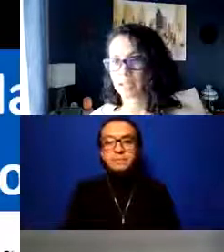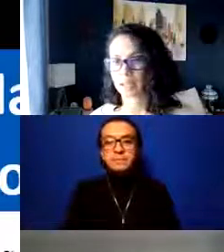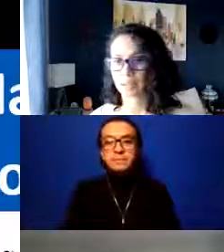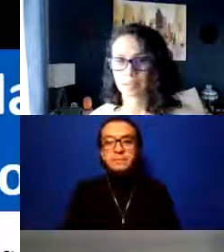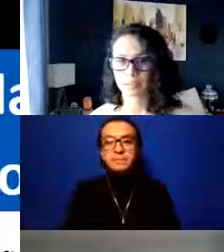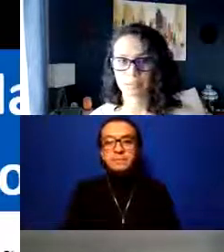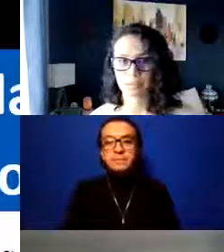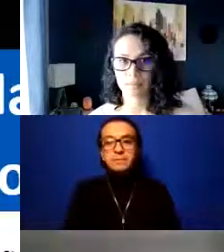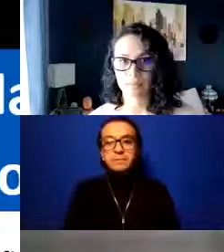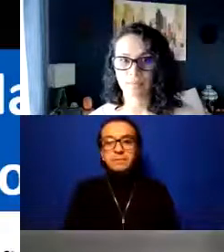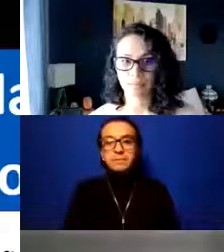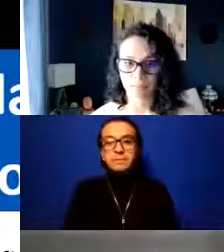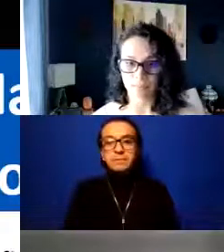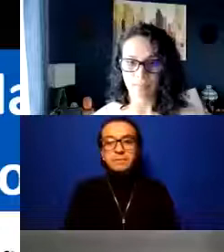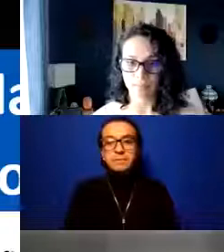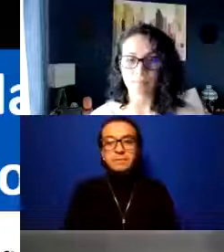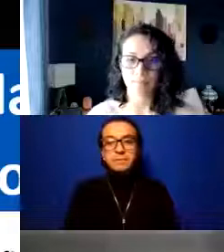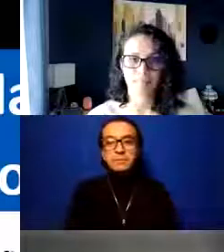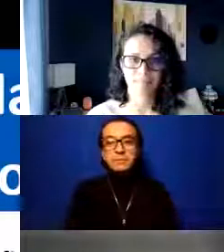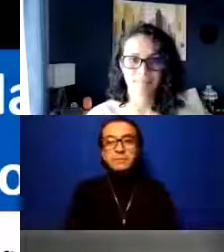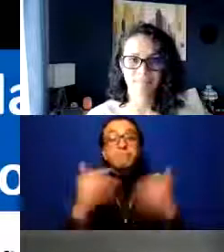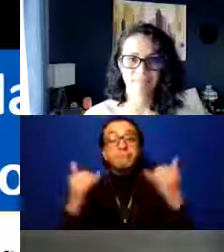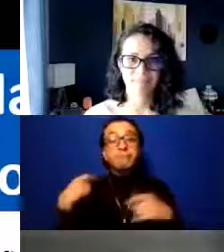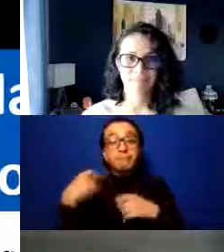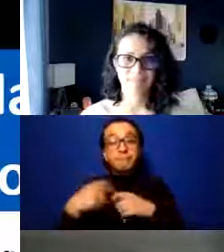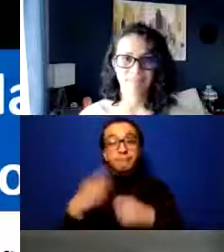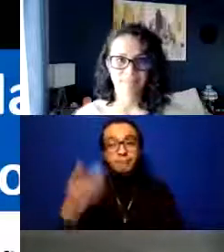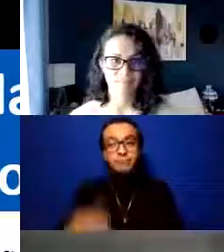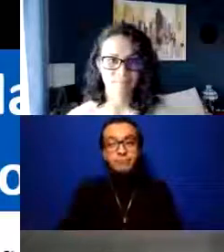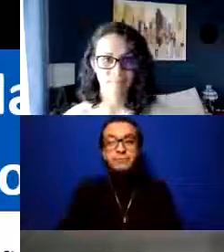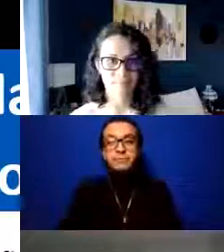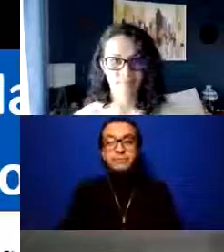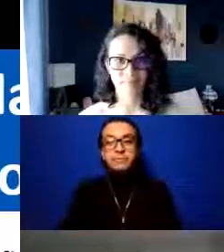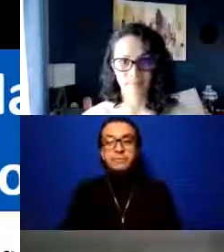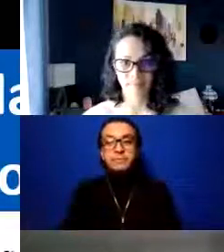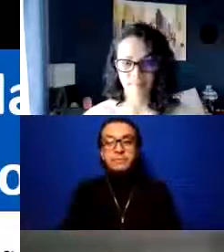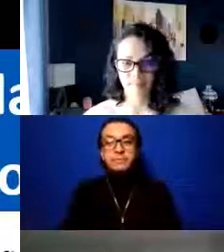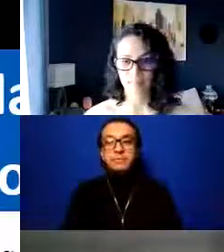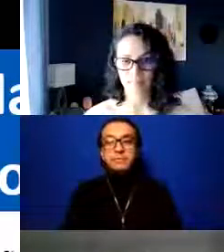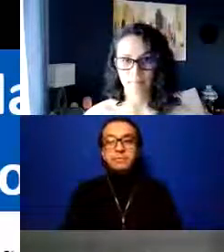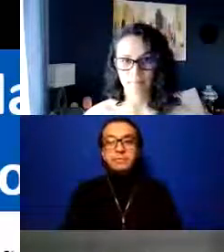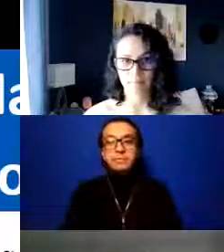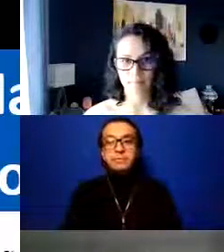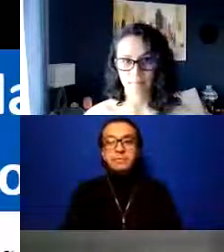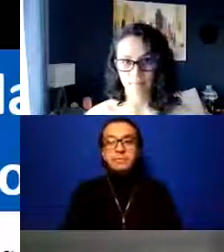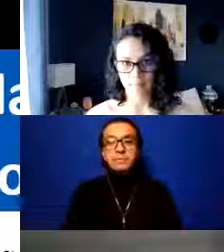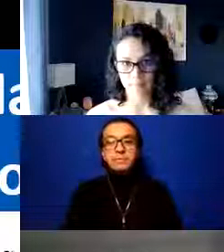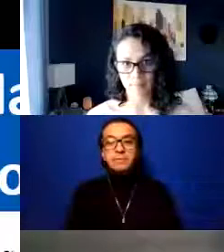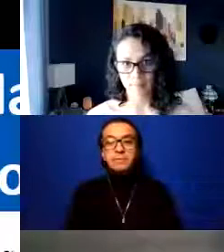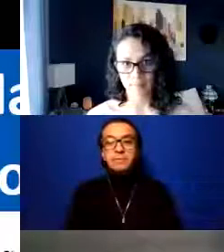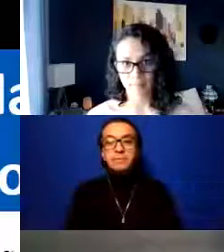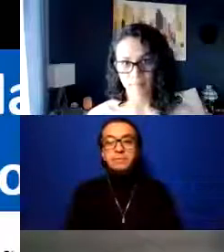Ok, muy buenas tardes. Lo voy a decir en español y luego sí ya lo puedo poner en el canal. Si están queriendo entrar